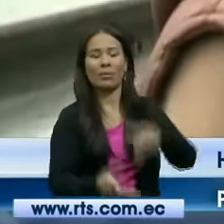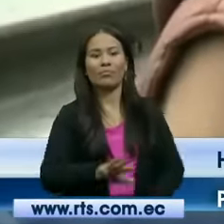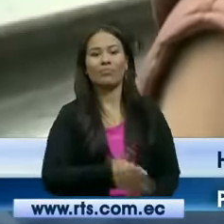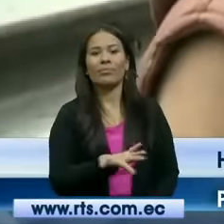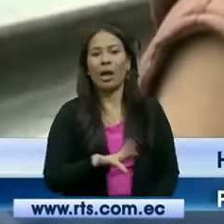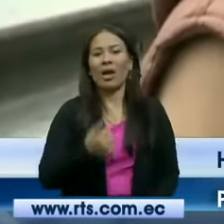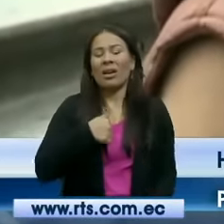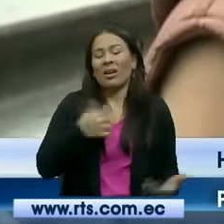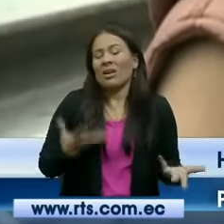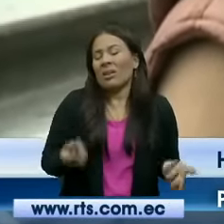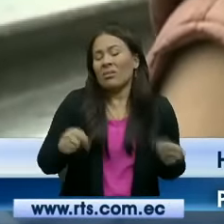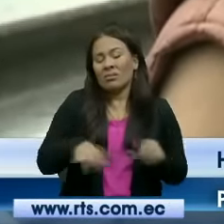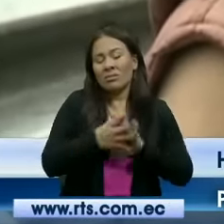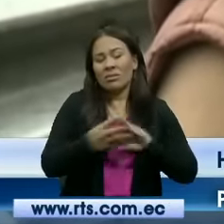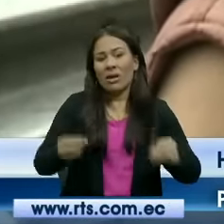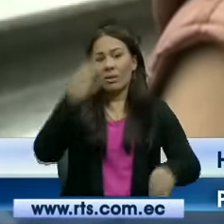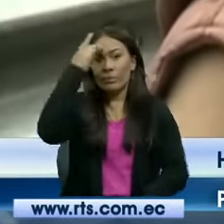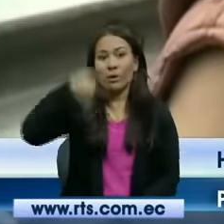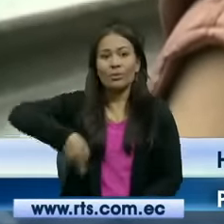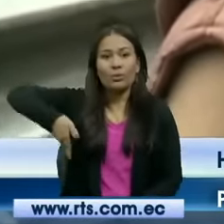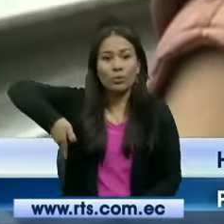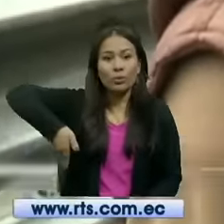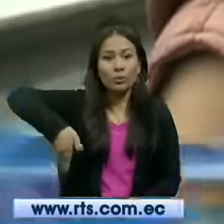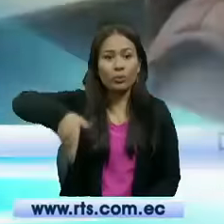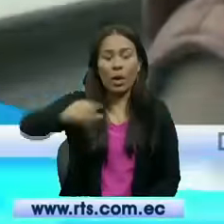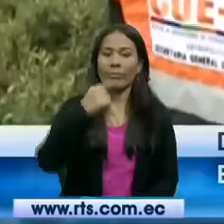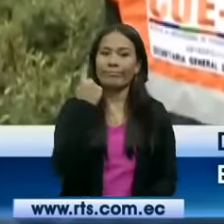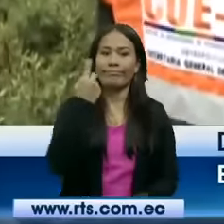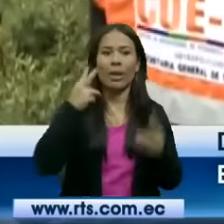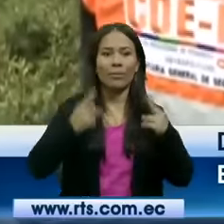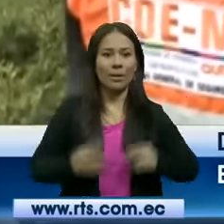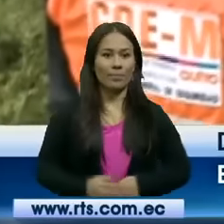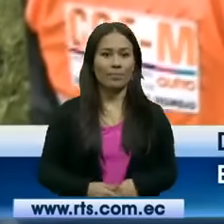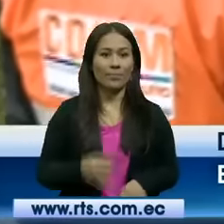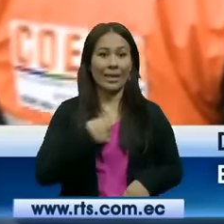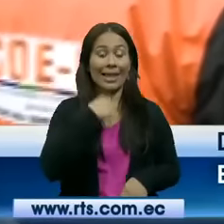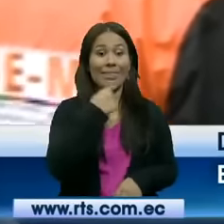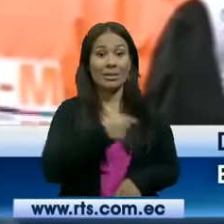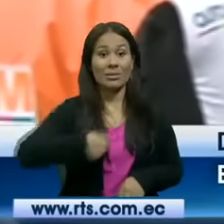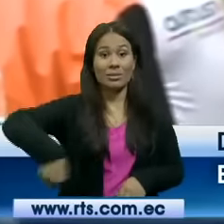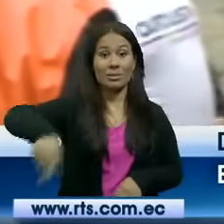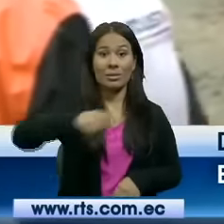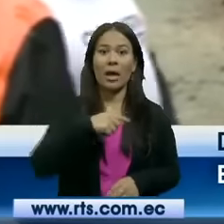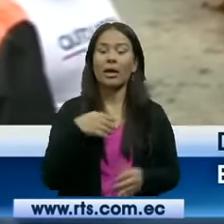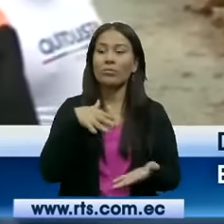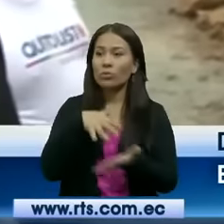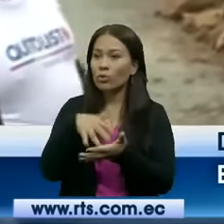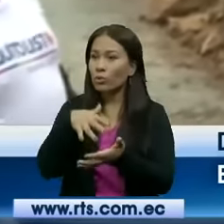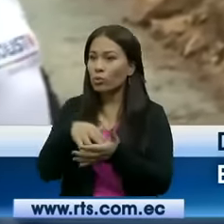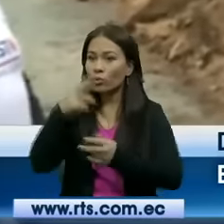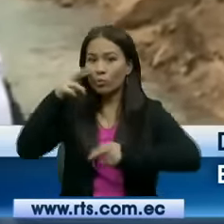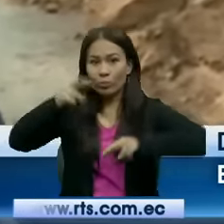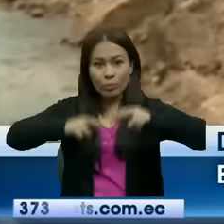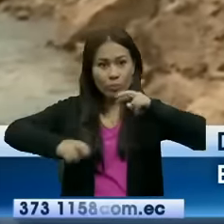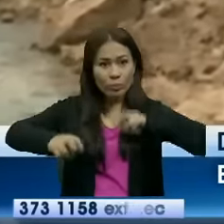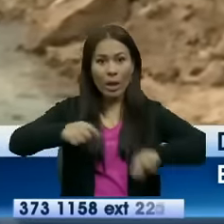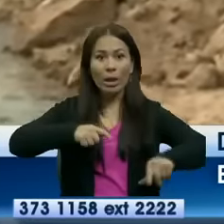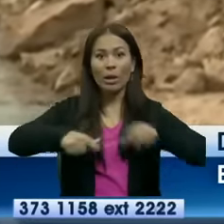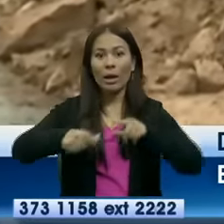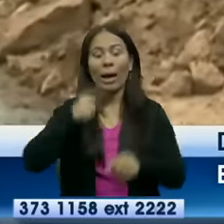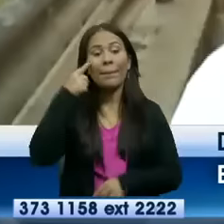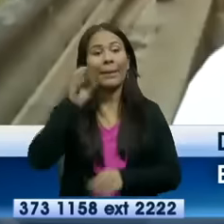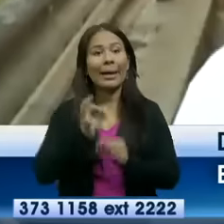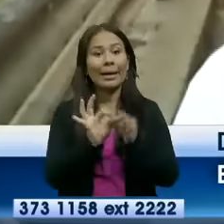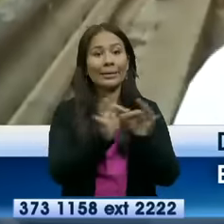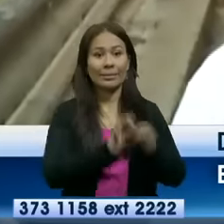solución, porque esta es la única vía de acceso que nosotros tenemos. A decir de Rivera, se realizará un estudio íntegro del sitio para tomar